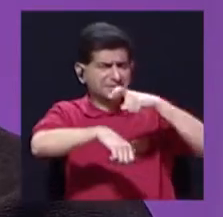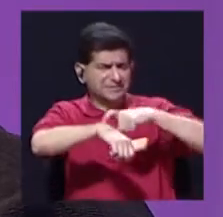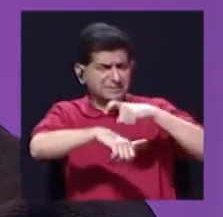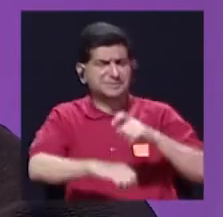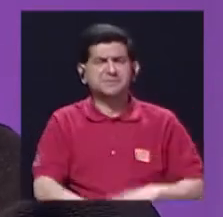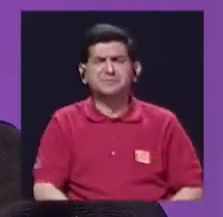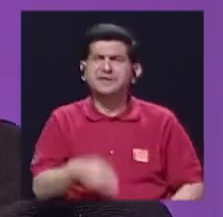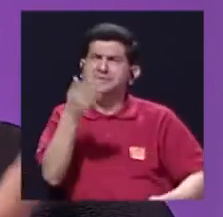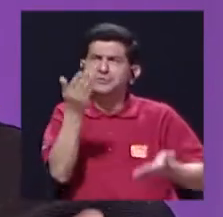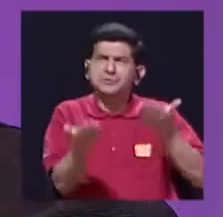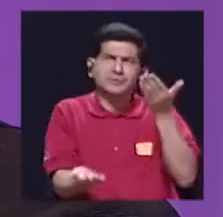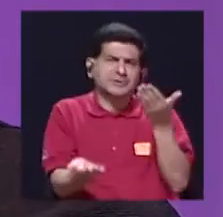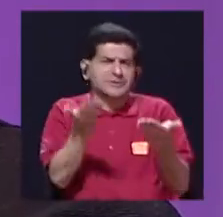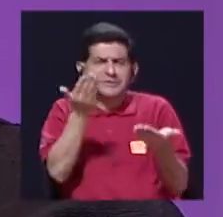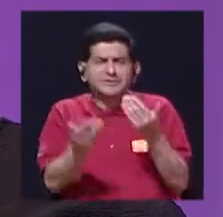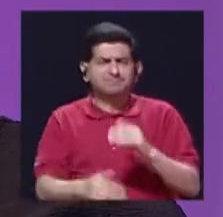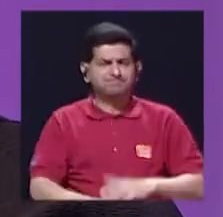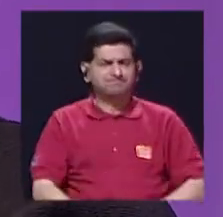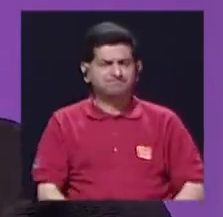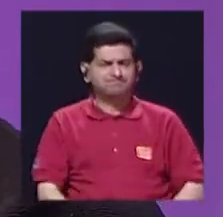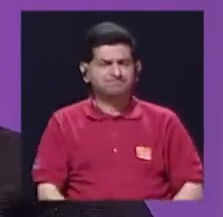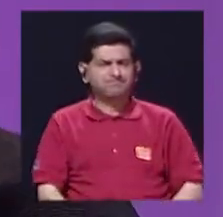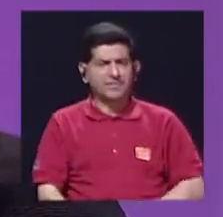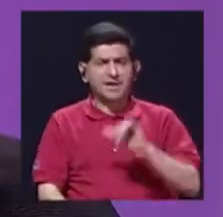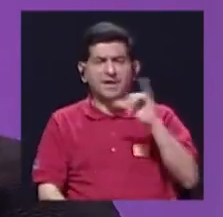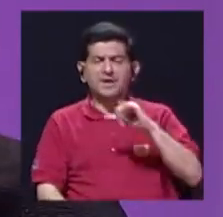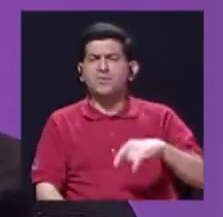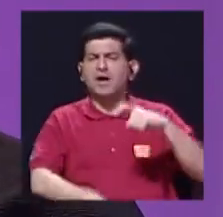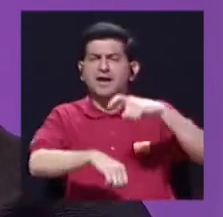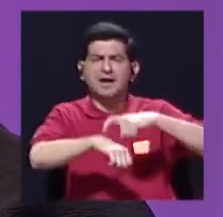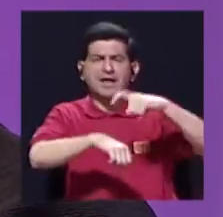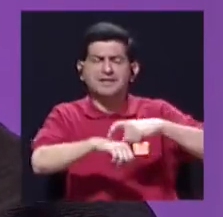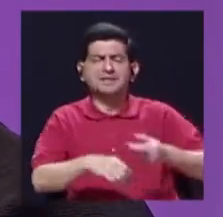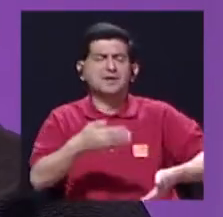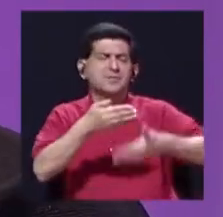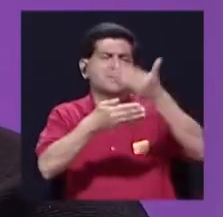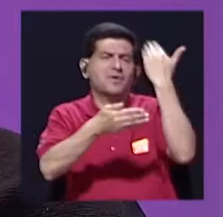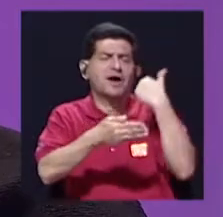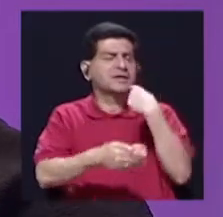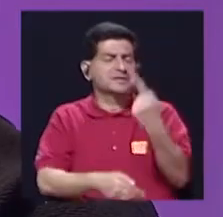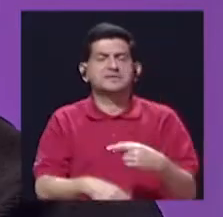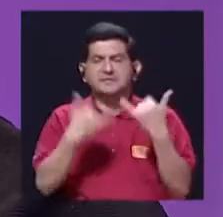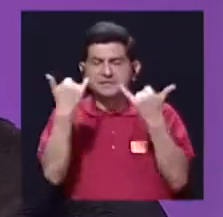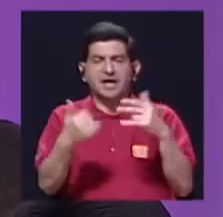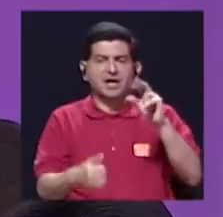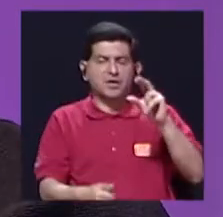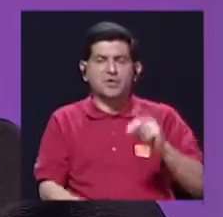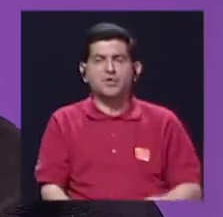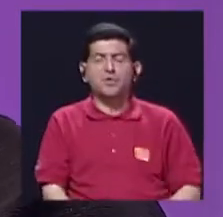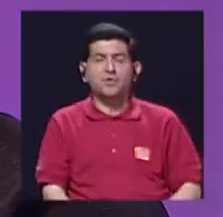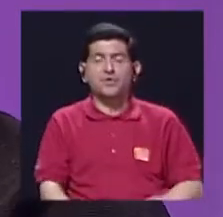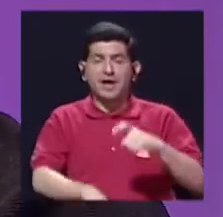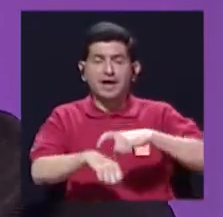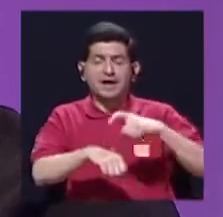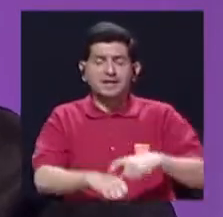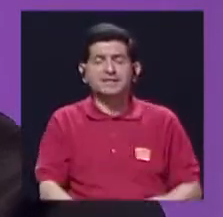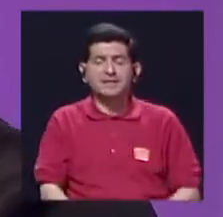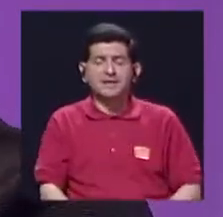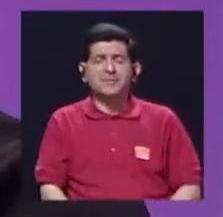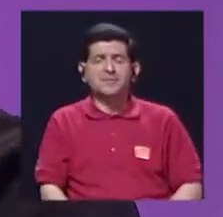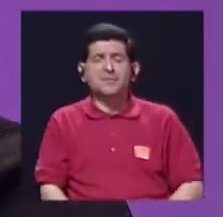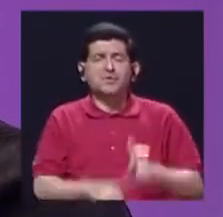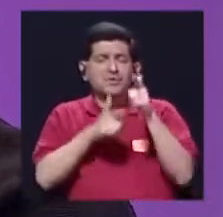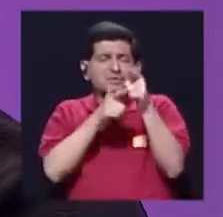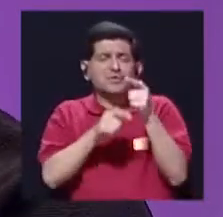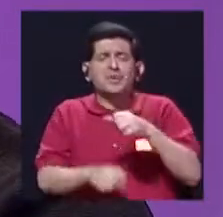están como en el tiempo, como decíamos antes, ahora ya no se dice en el tiempo fusil de chispa, o sea,